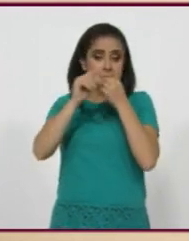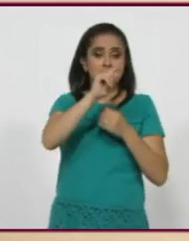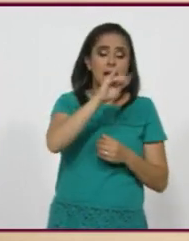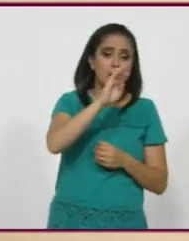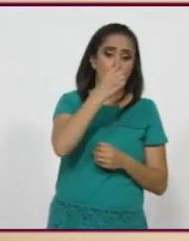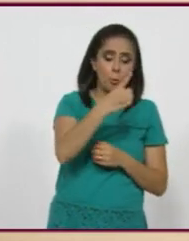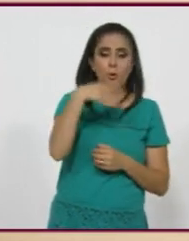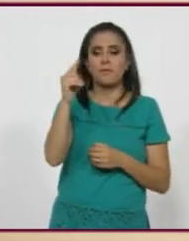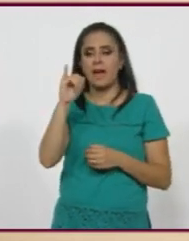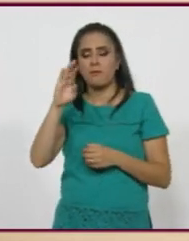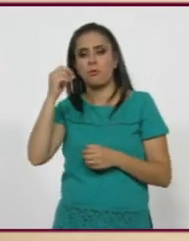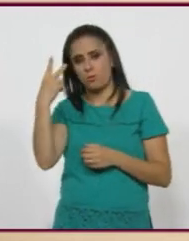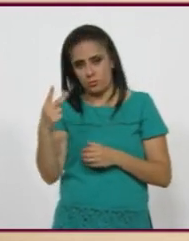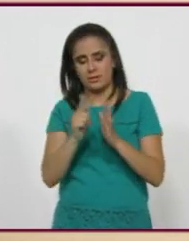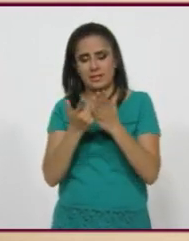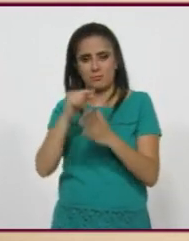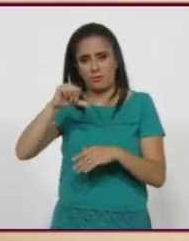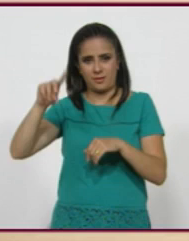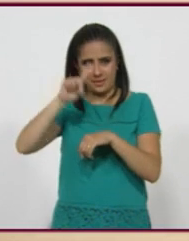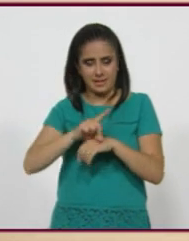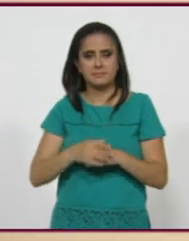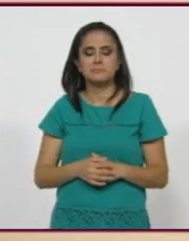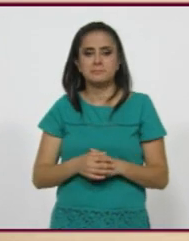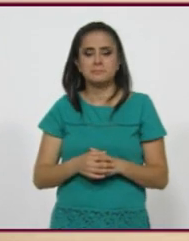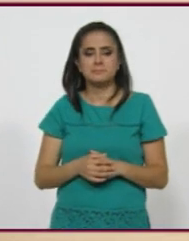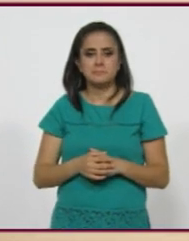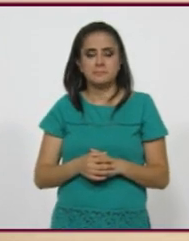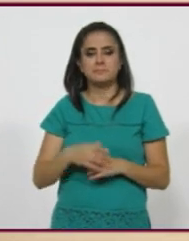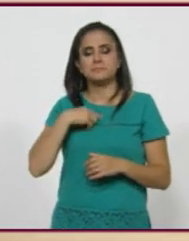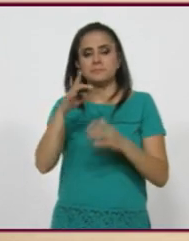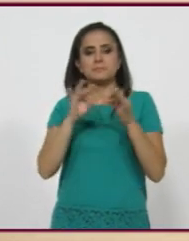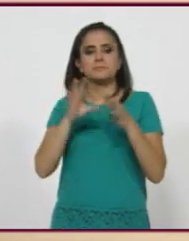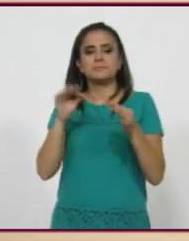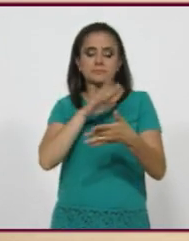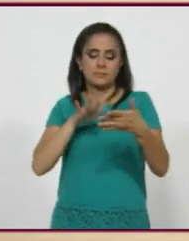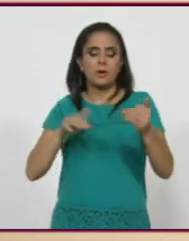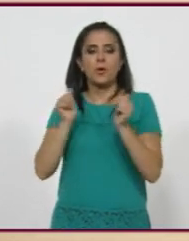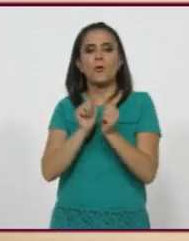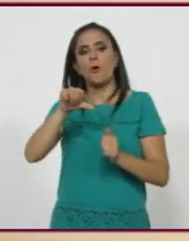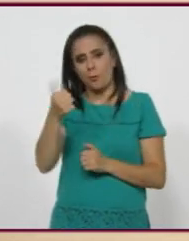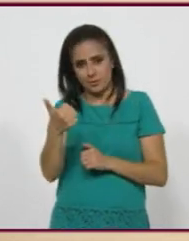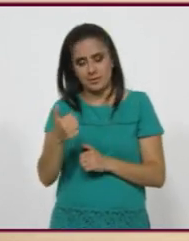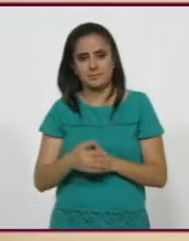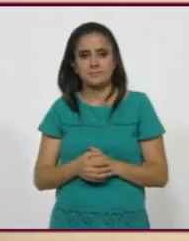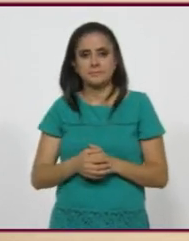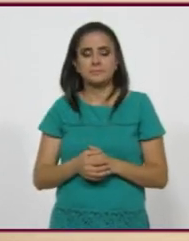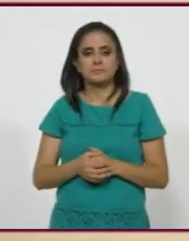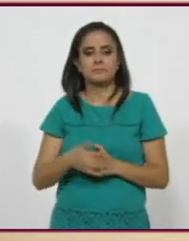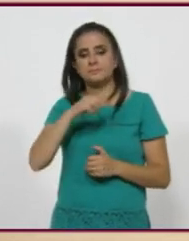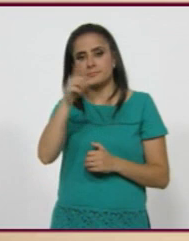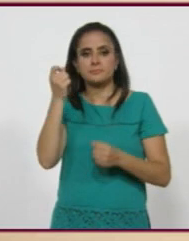por Planeta, es el libro del día. Bueno, y nos vamos a Leo con Once. Yo he de decirles que muchos ya